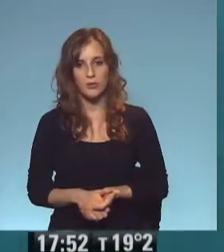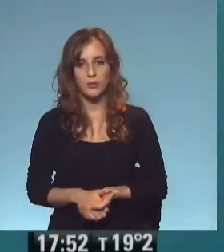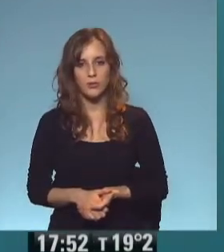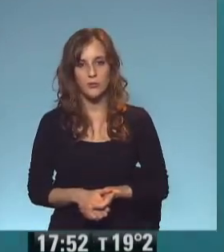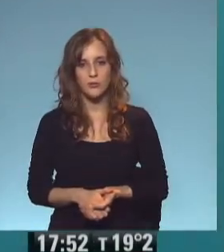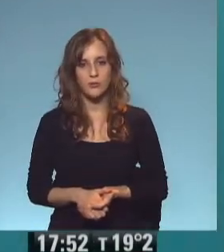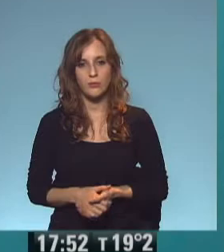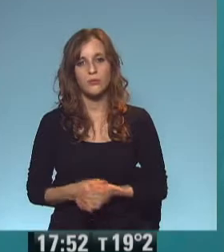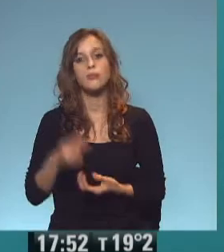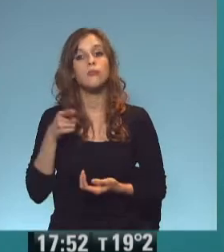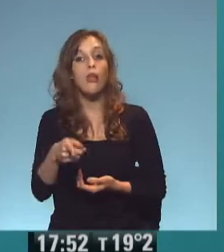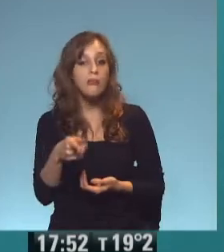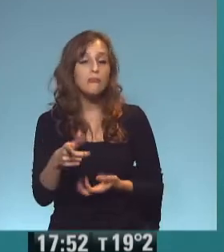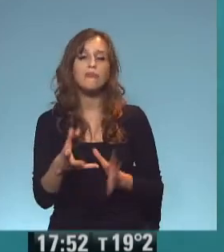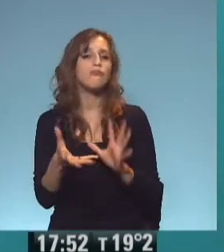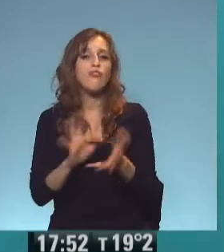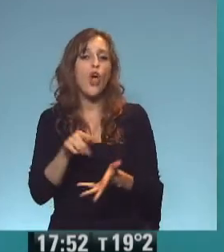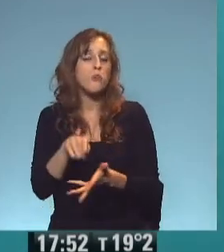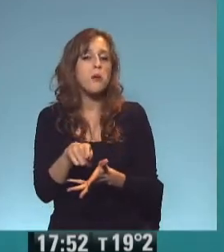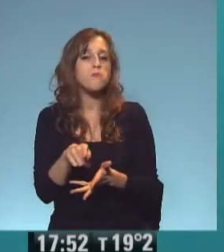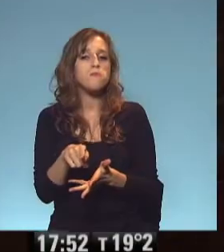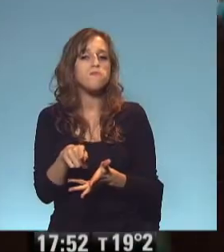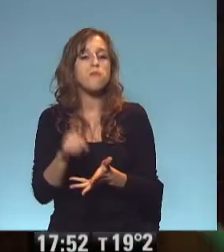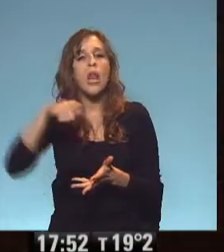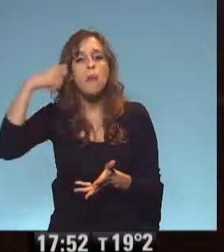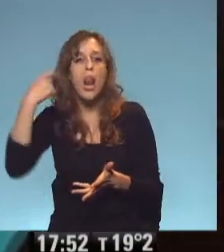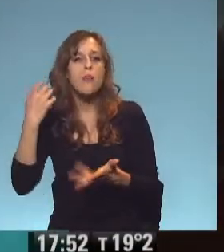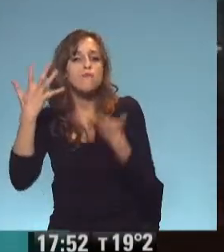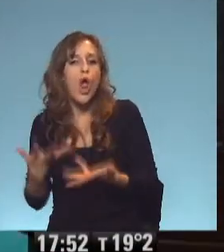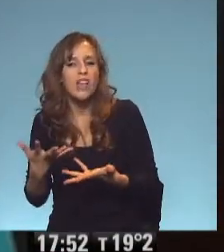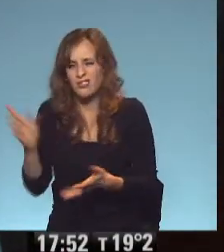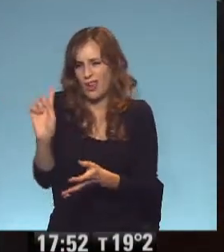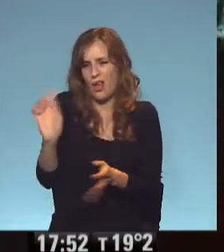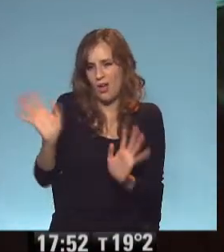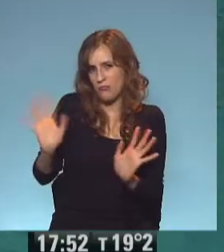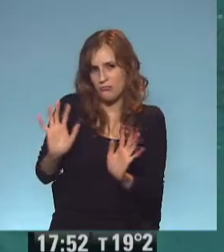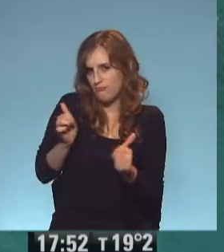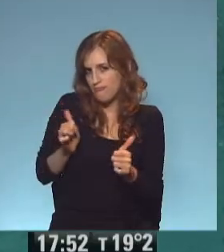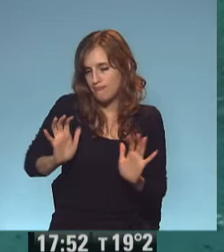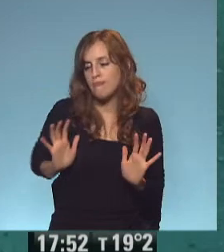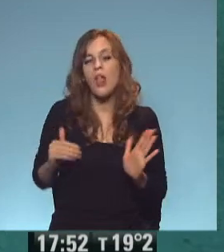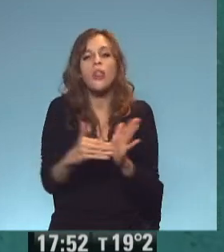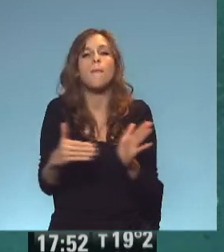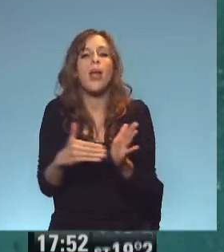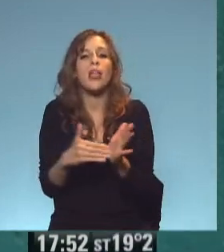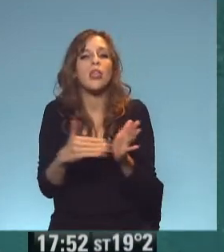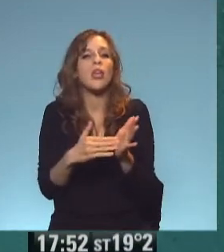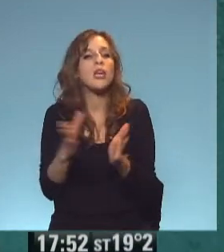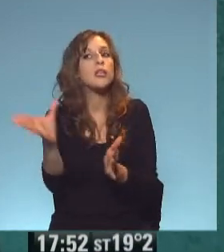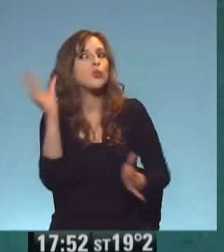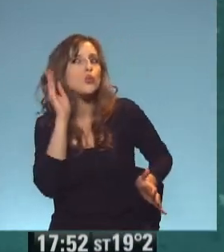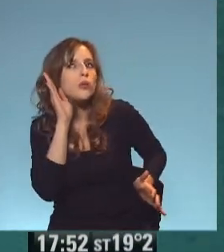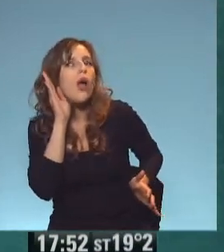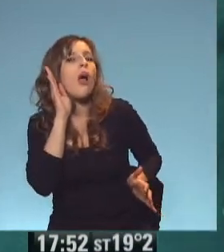Es un método que no es invasivo, entonces no molestamos al animal. Dependiendo el sonido que escuchemos, podríamos